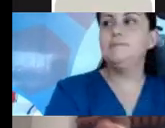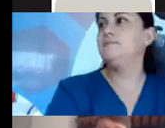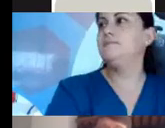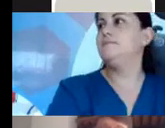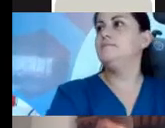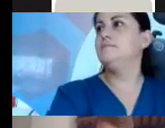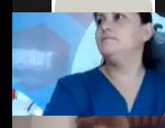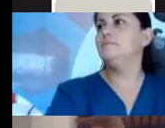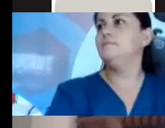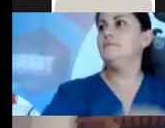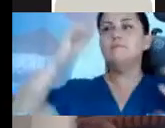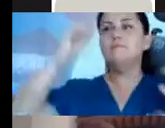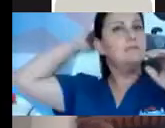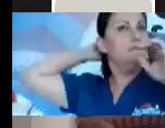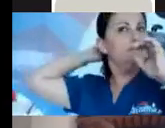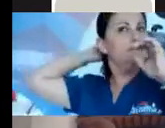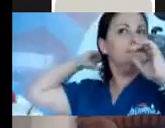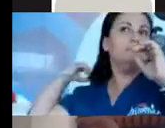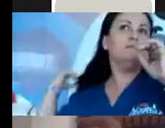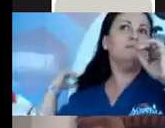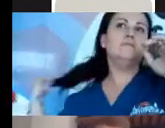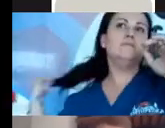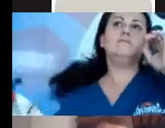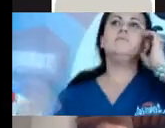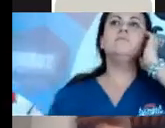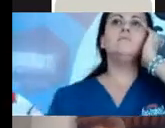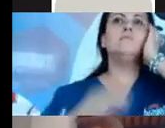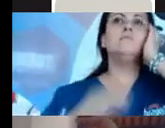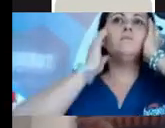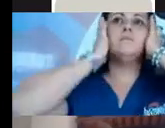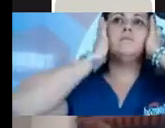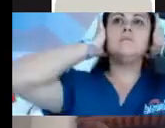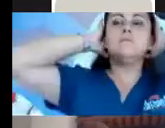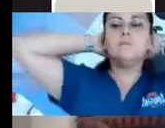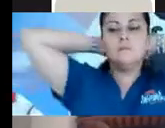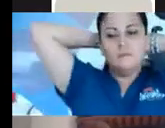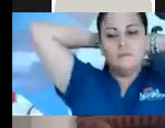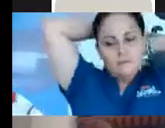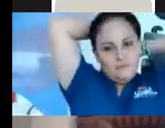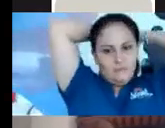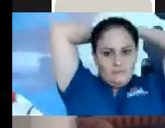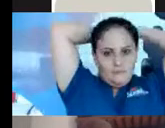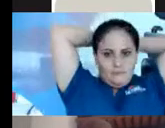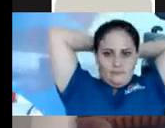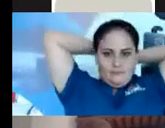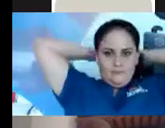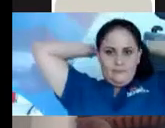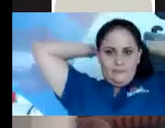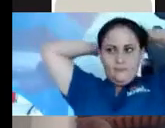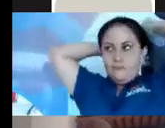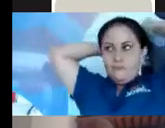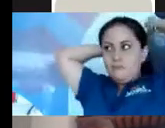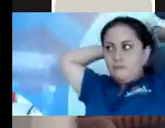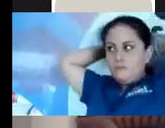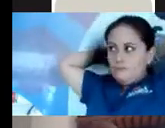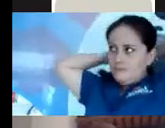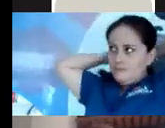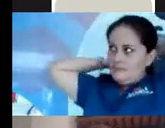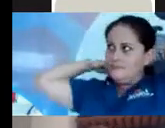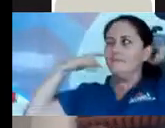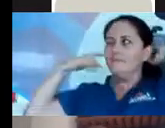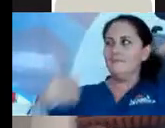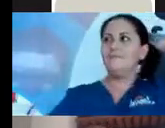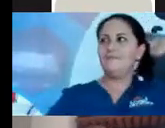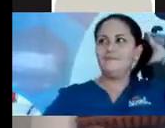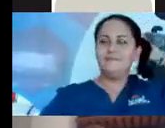de sujetos, este tipo de patologías. Entonces, que tengan esta conexión agregada. Tenemos dos tipos. Uno